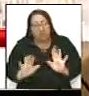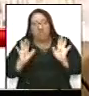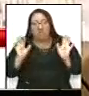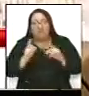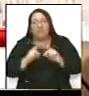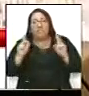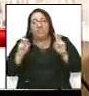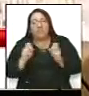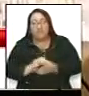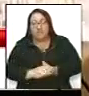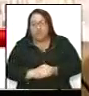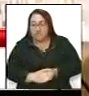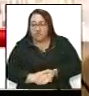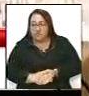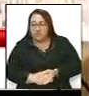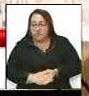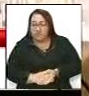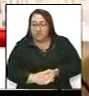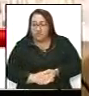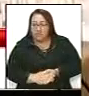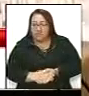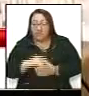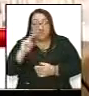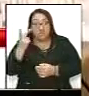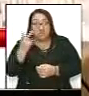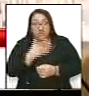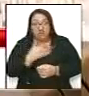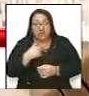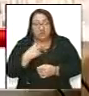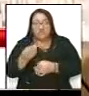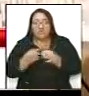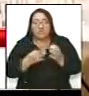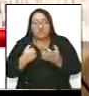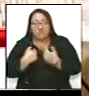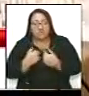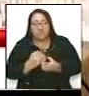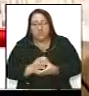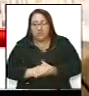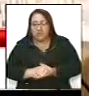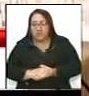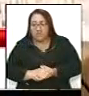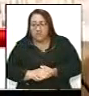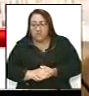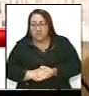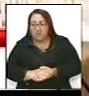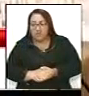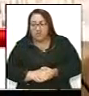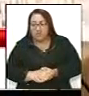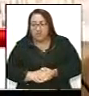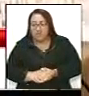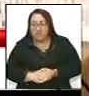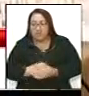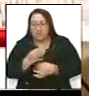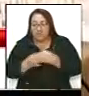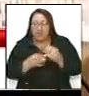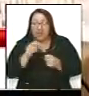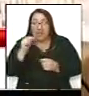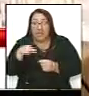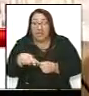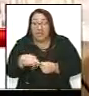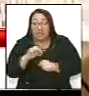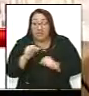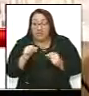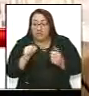Pero ese es un tema clave. Y en segundo caso, Presidenta, para que nos pueda explicar, porque lo voy a decir de esta forma dramática, en el